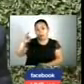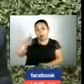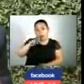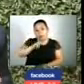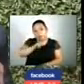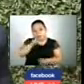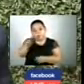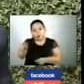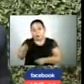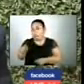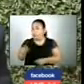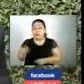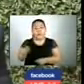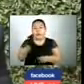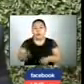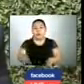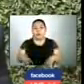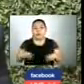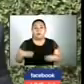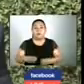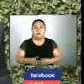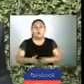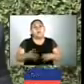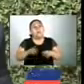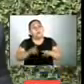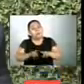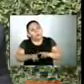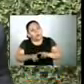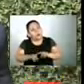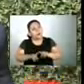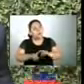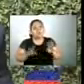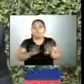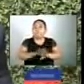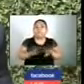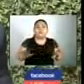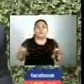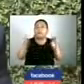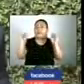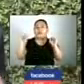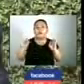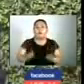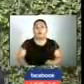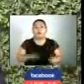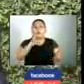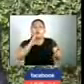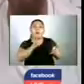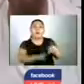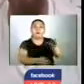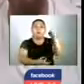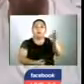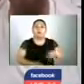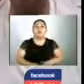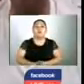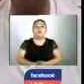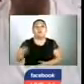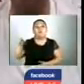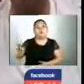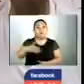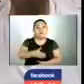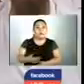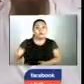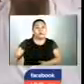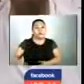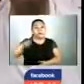una apelación no es apelable. Simple y sencillamente no es una resolución apelable. Elías Antonio